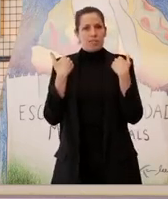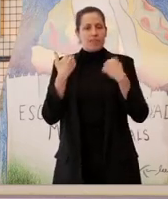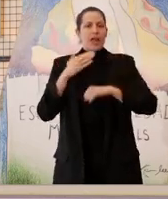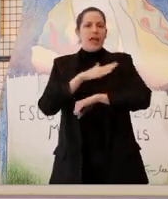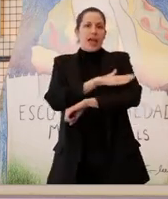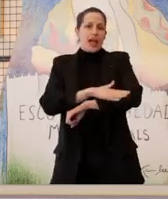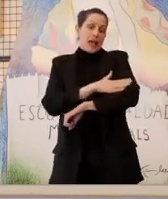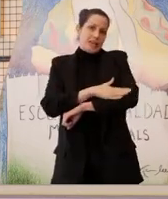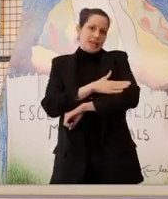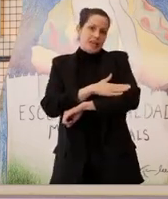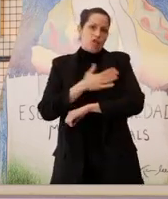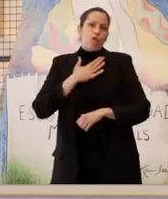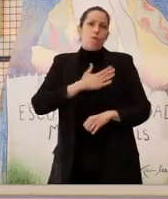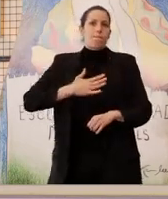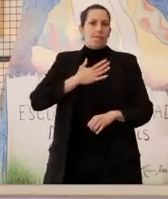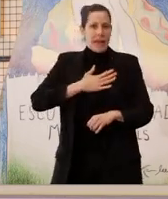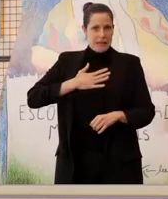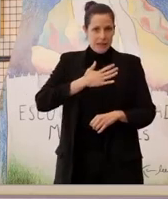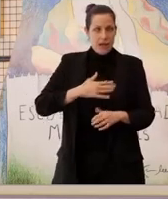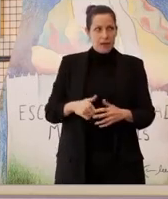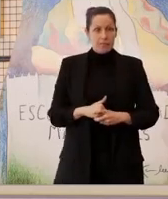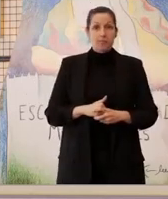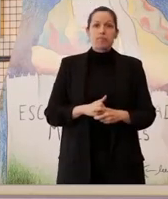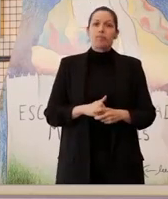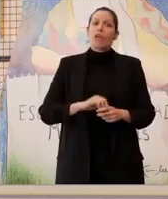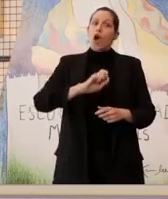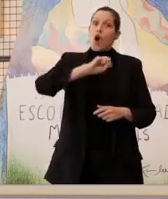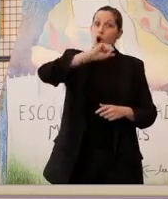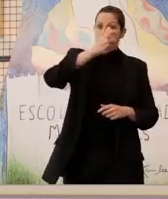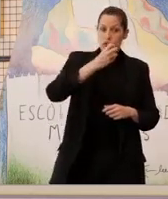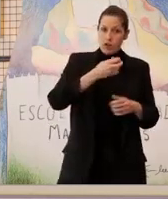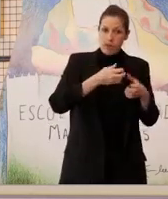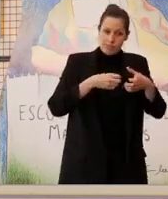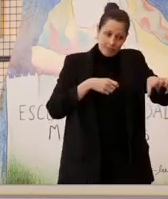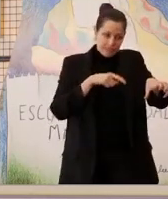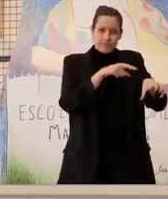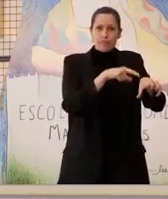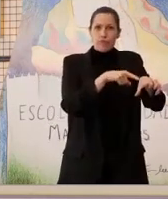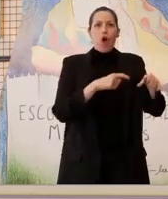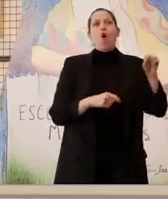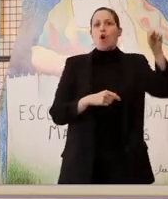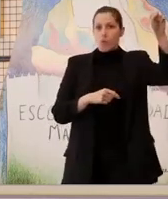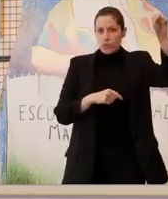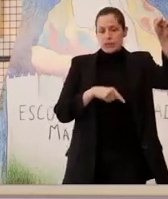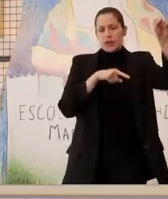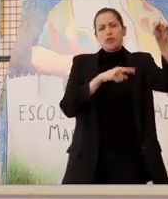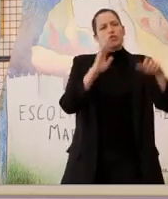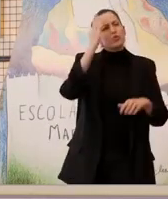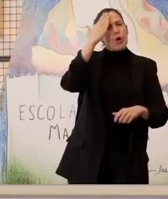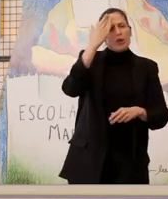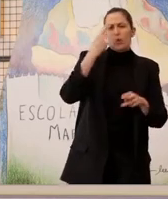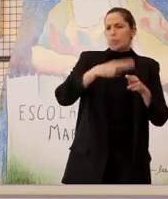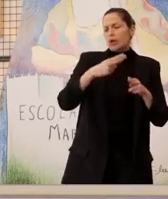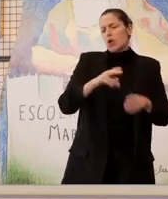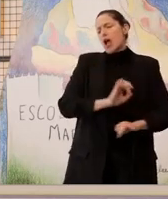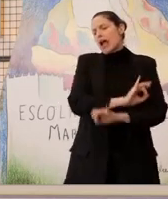izquierda y esa otra vieja izquierda es la izquierda comunista que también tiene un sujeto político que está claro que ha estado claro